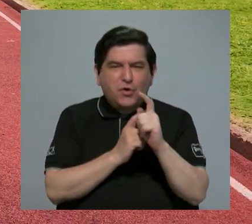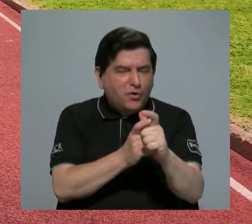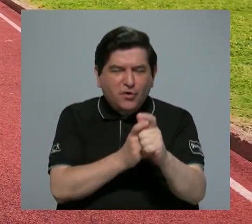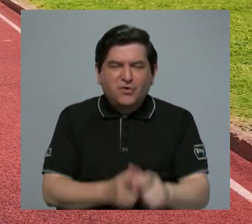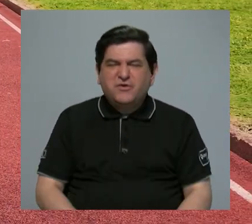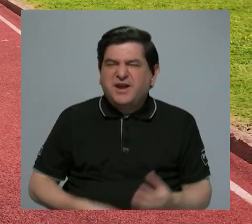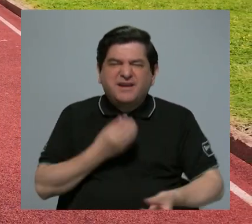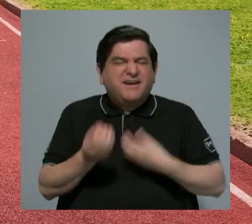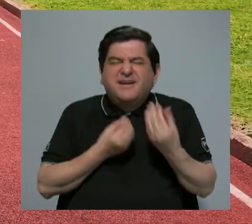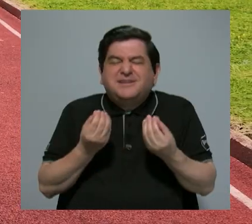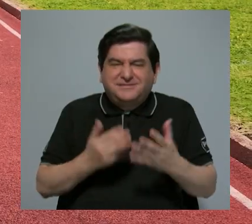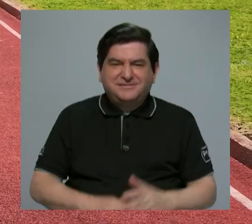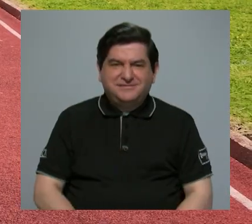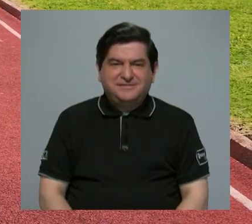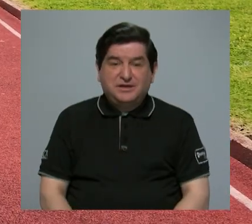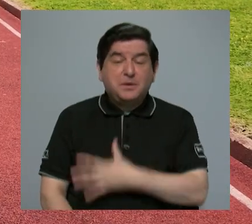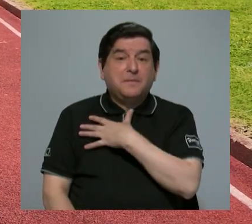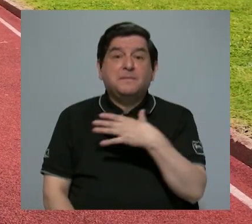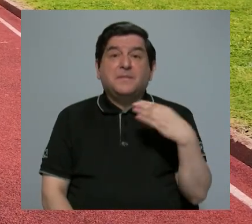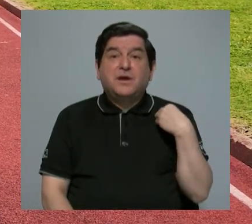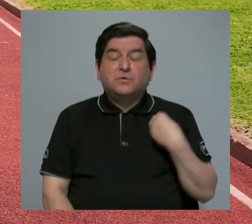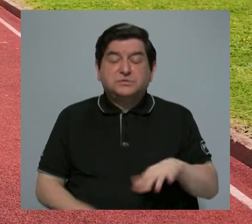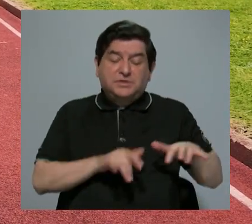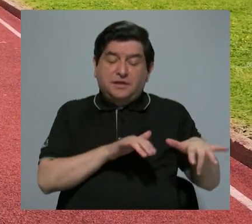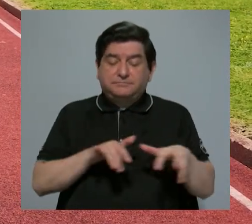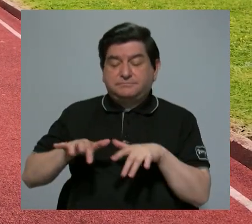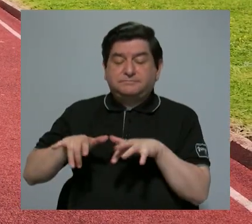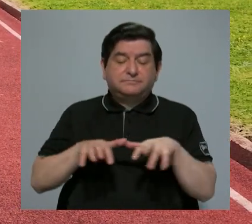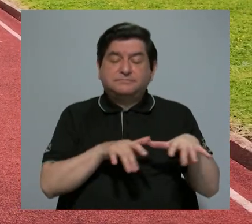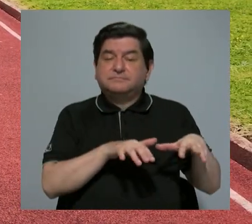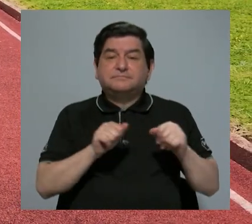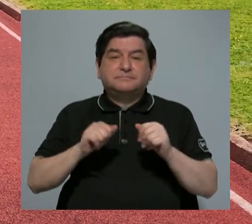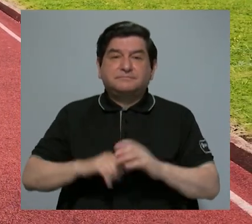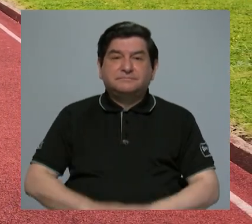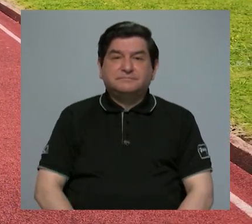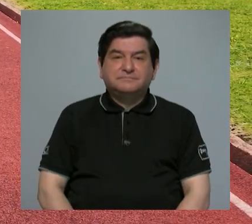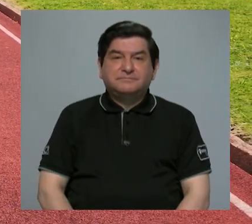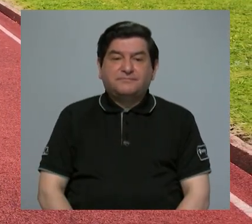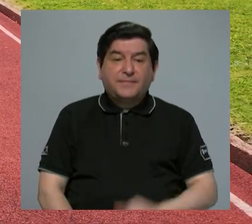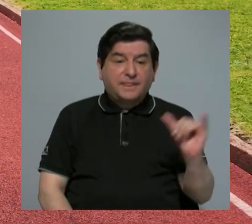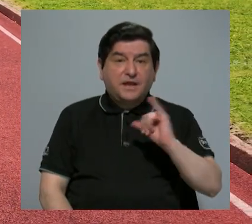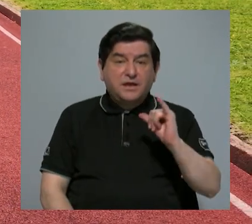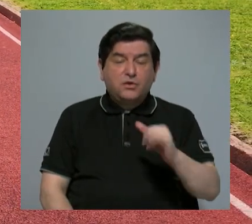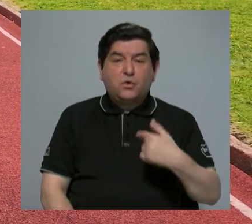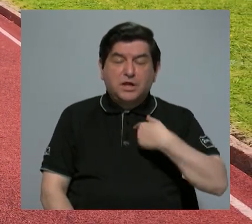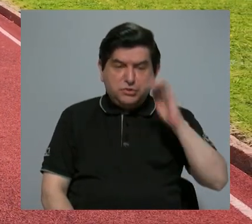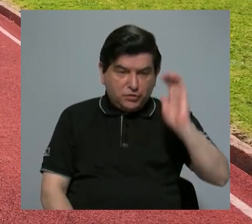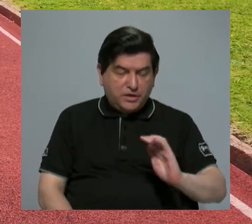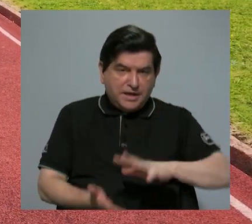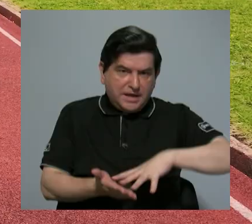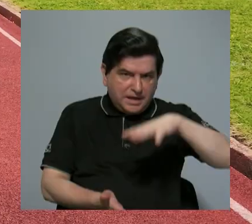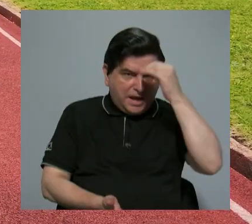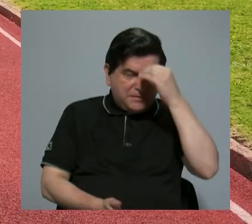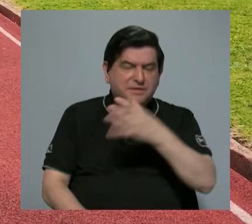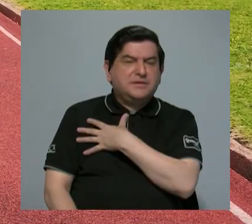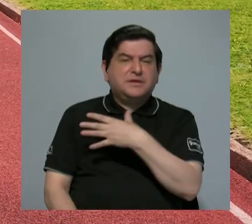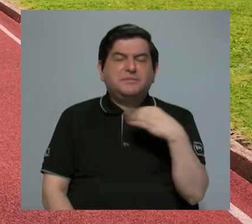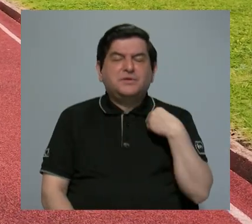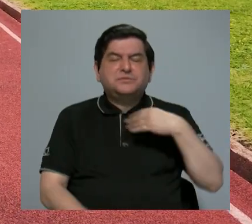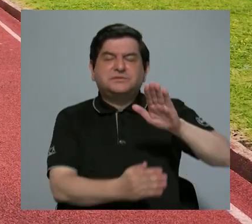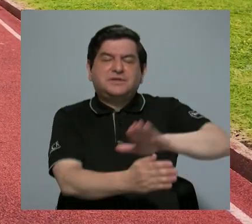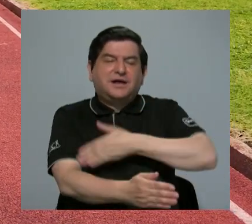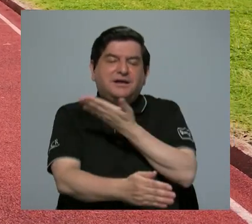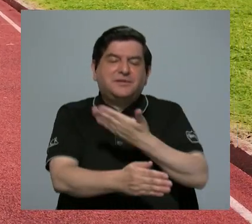deporte, ¿a qué sería? Bueno, me gusta mucho tocar piano. También desde pequeñita aprendí, entonces me gusta mucho